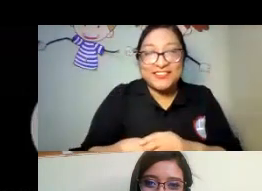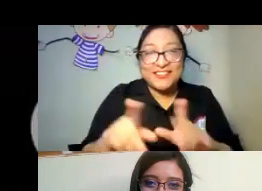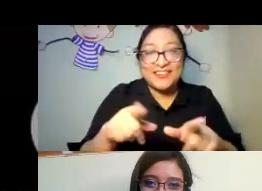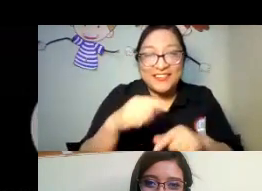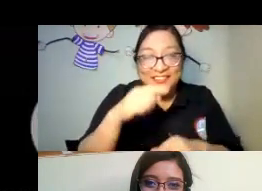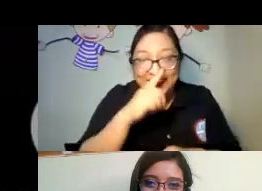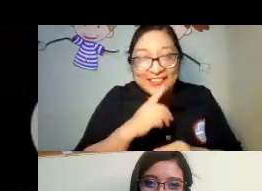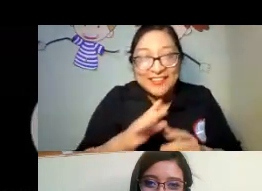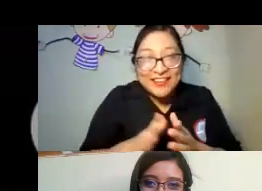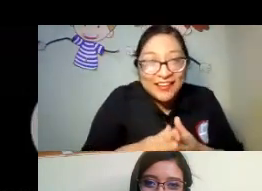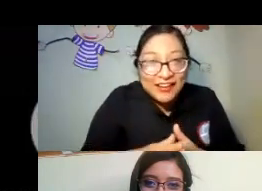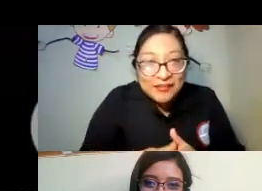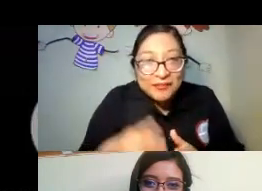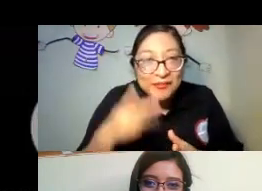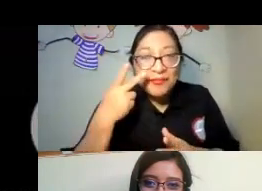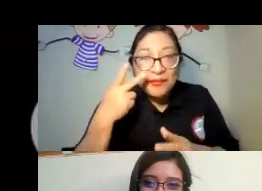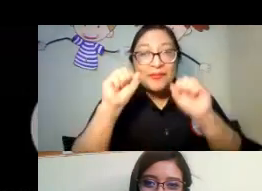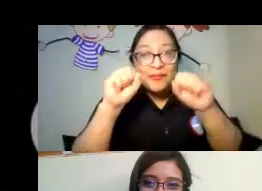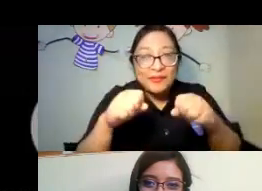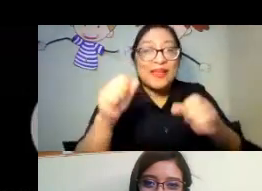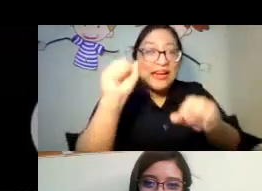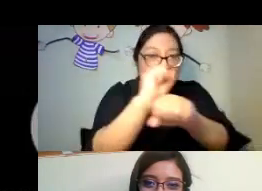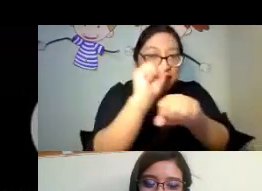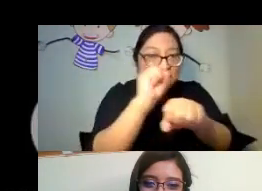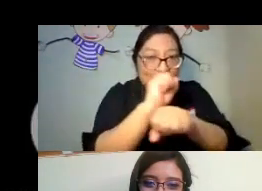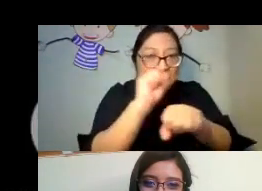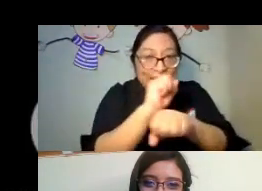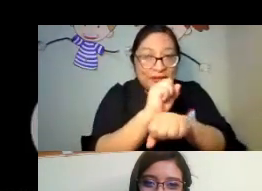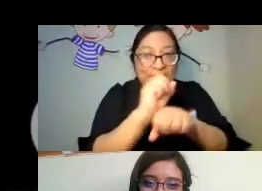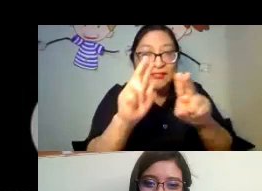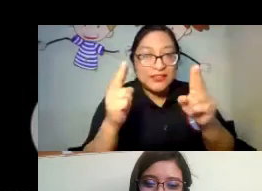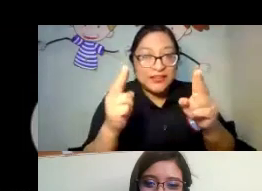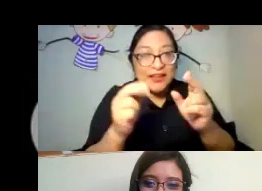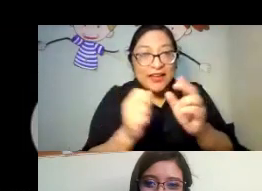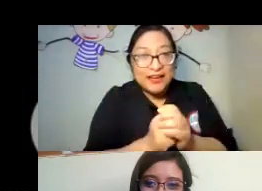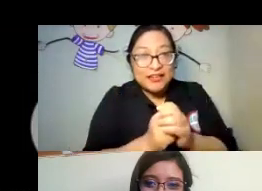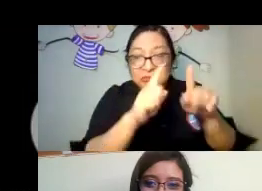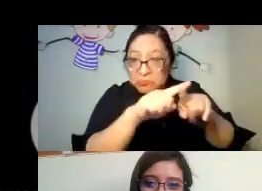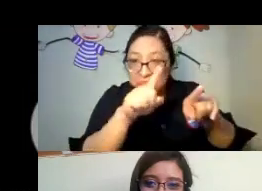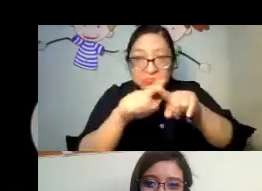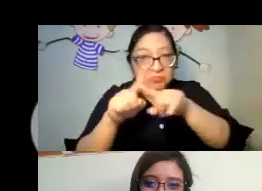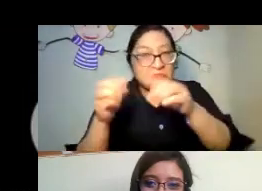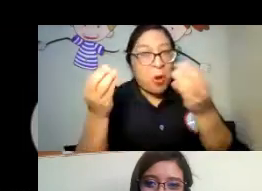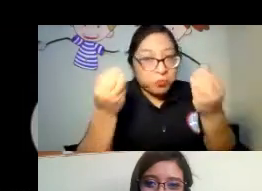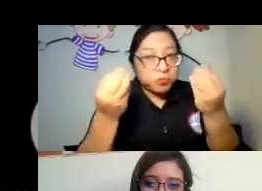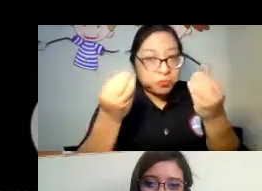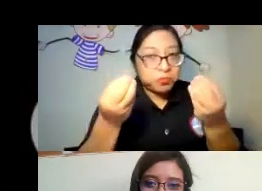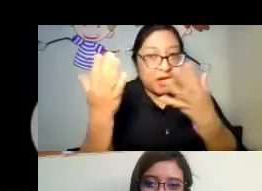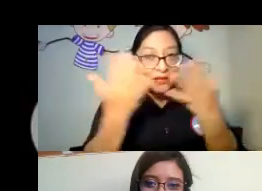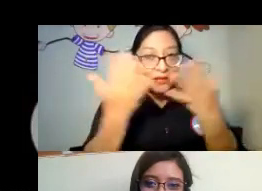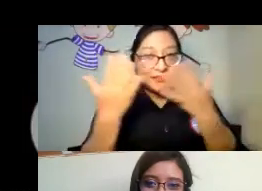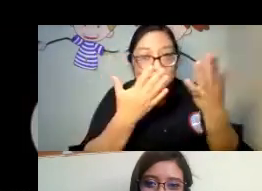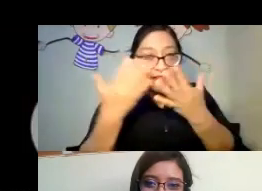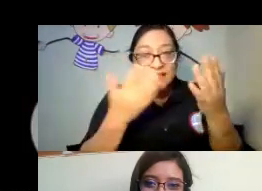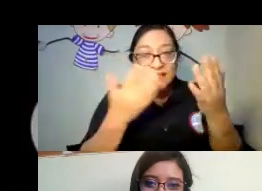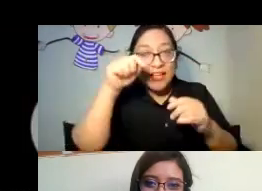demostrando algunos de los trabajos que ellos han realizado también, con varios estudiantes de inclusión escolar que están apareciendo en este momento